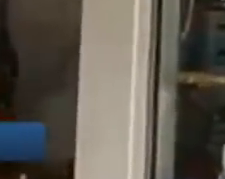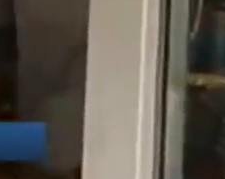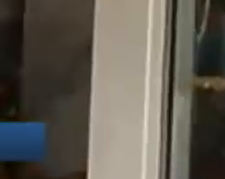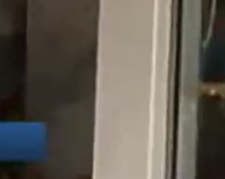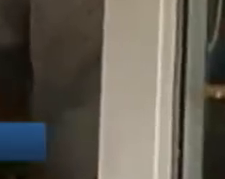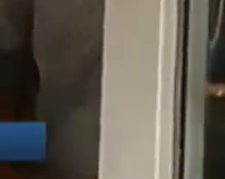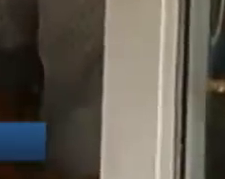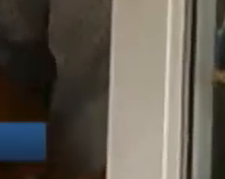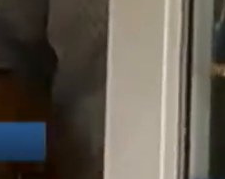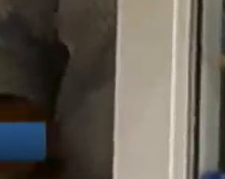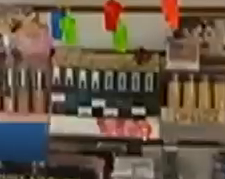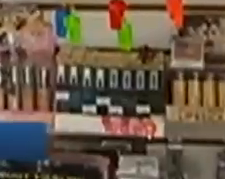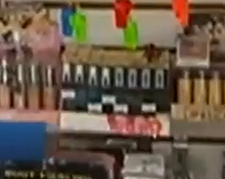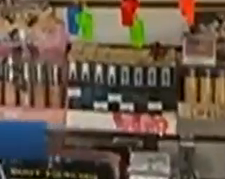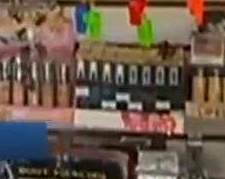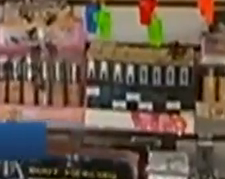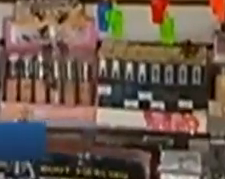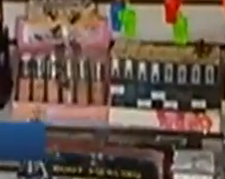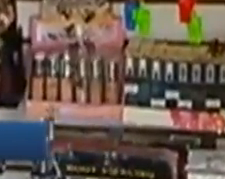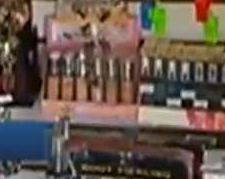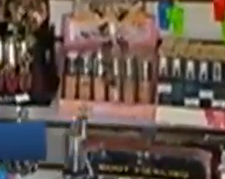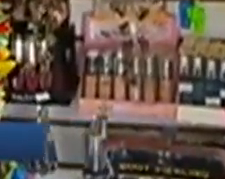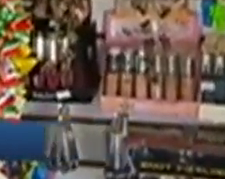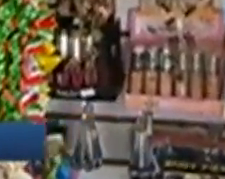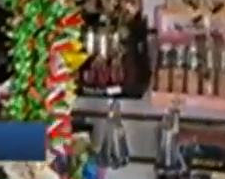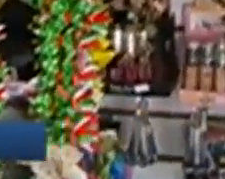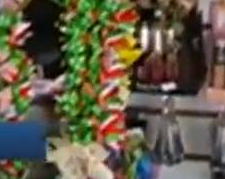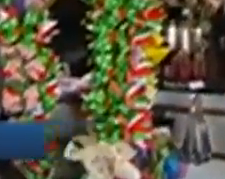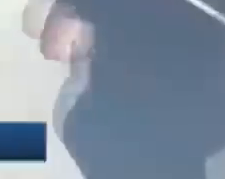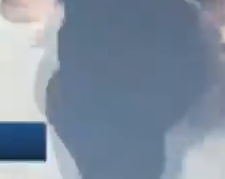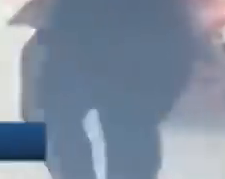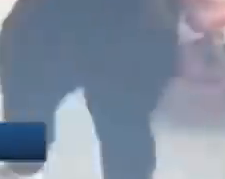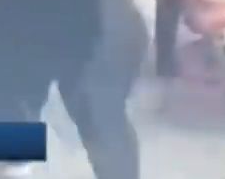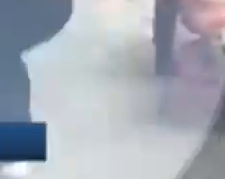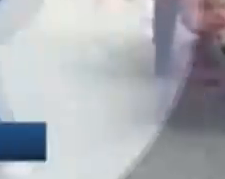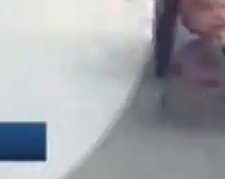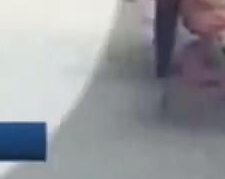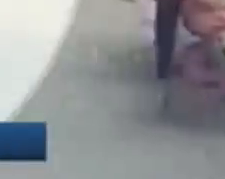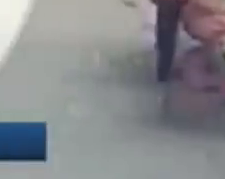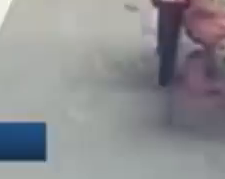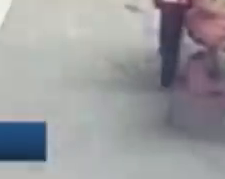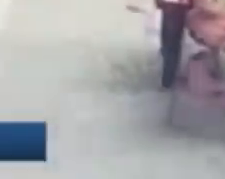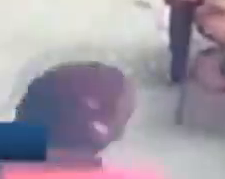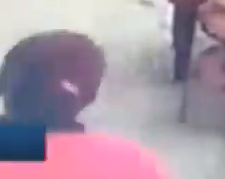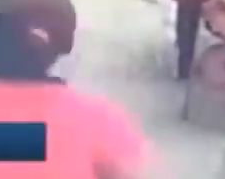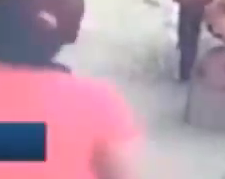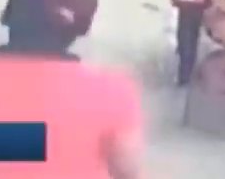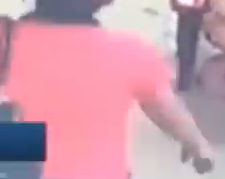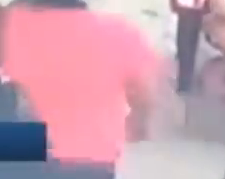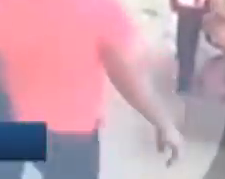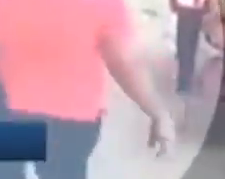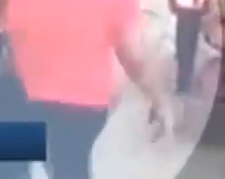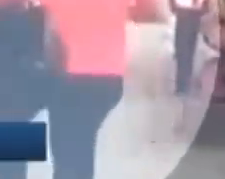entre los implicados en este delito constan tres menores de edad y una adulta mayor